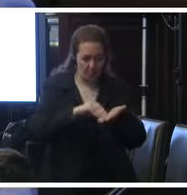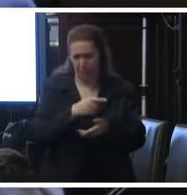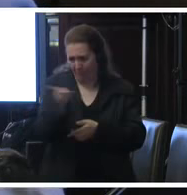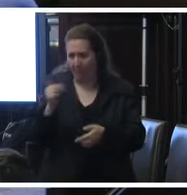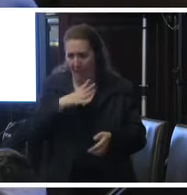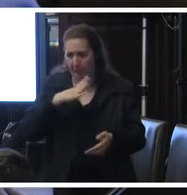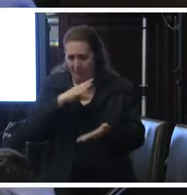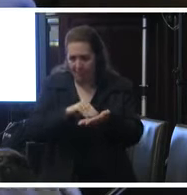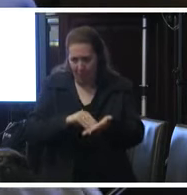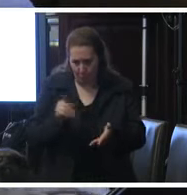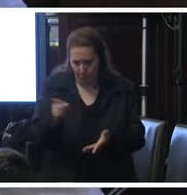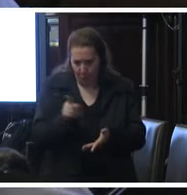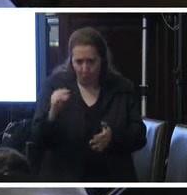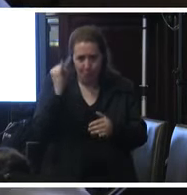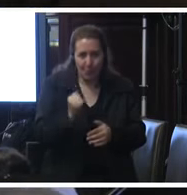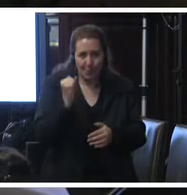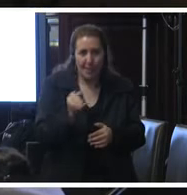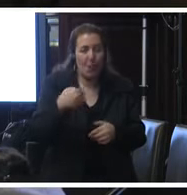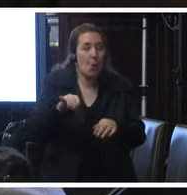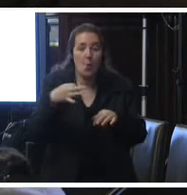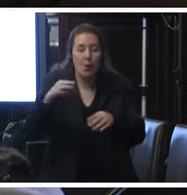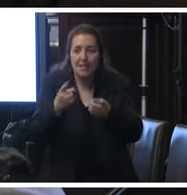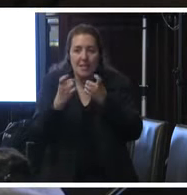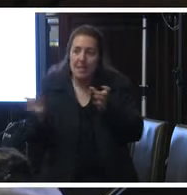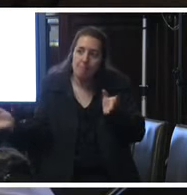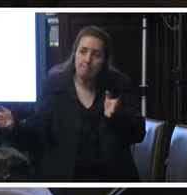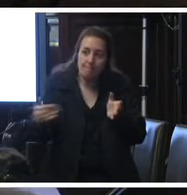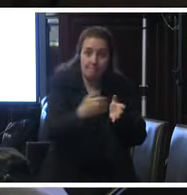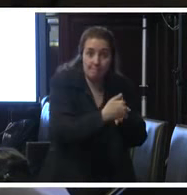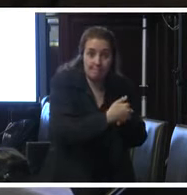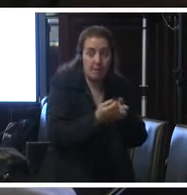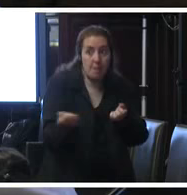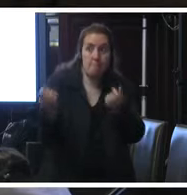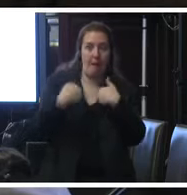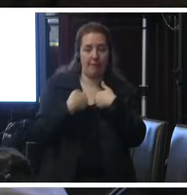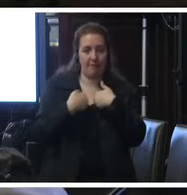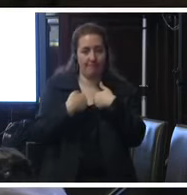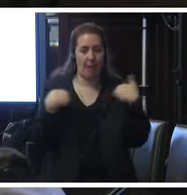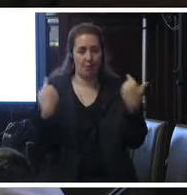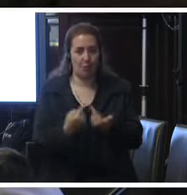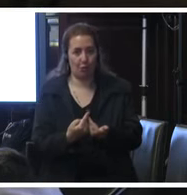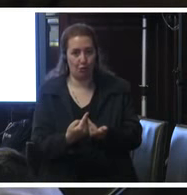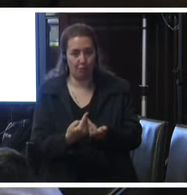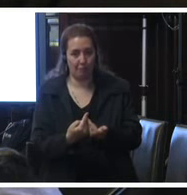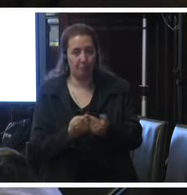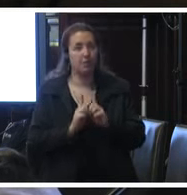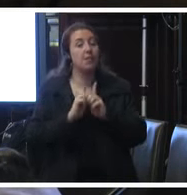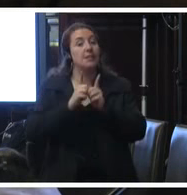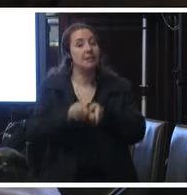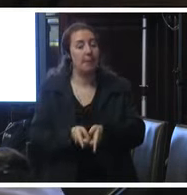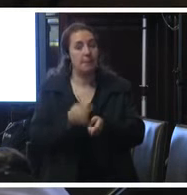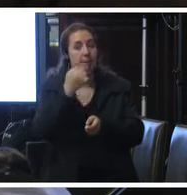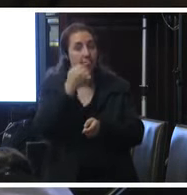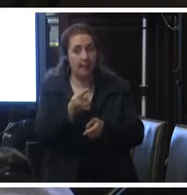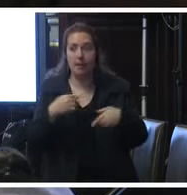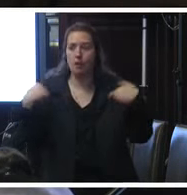datos. Lo único que tienen que hacer es juntarlos y que nos los envíen a nosotros. Y también les dije que